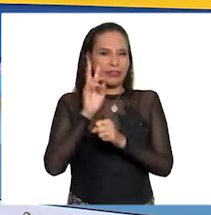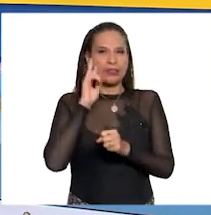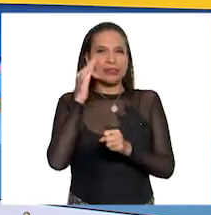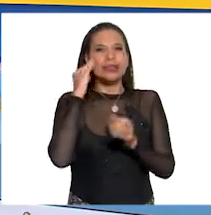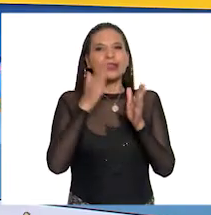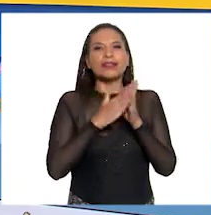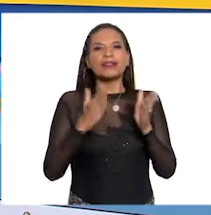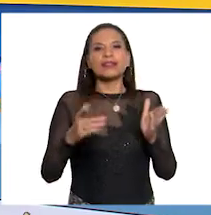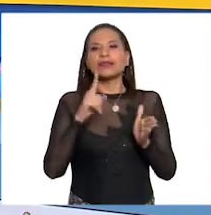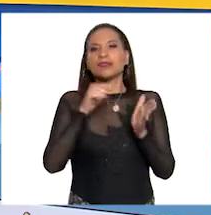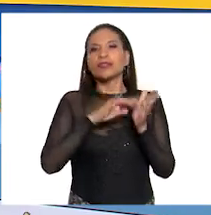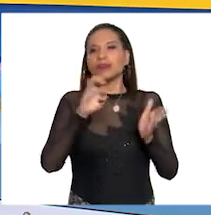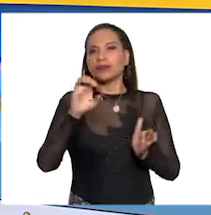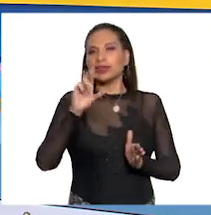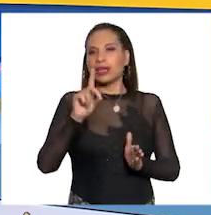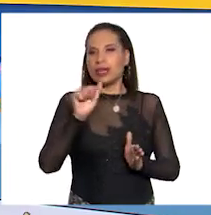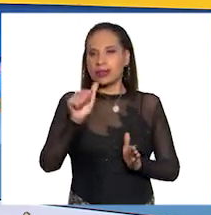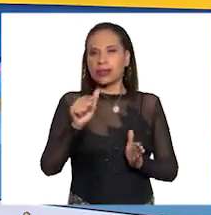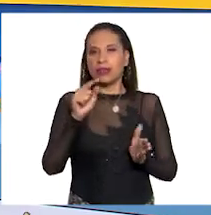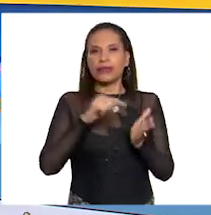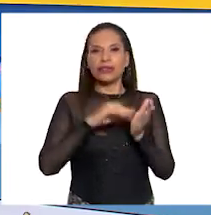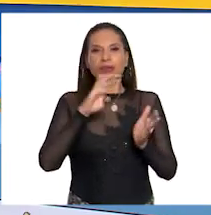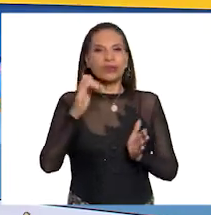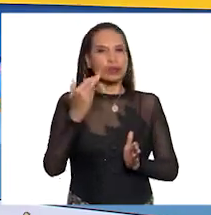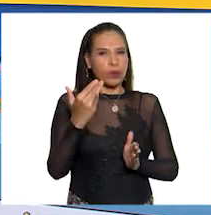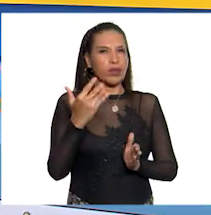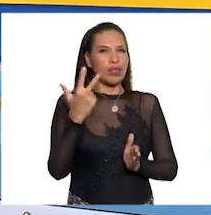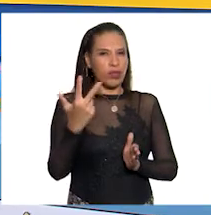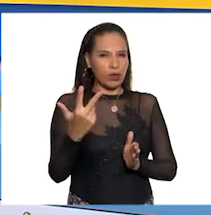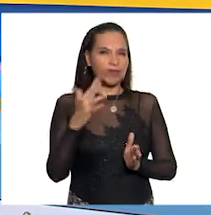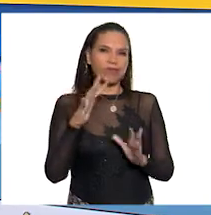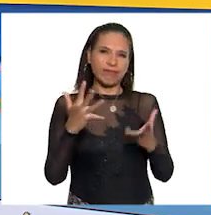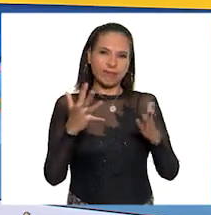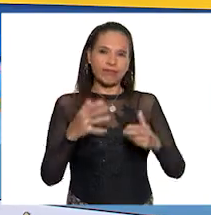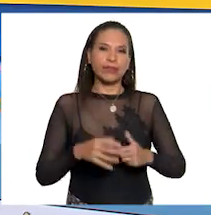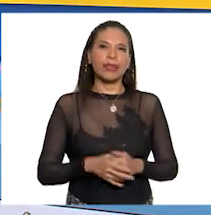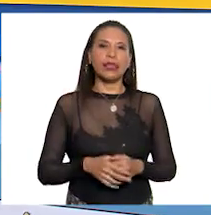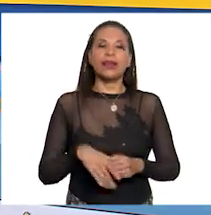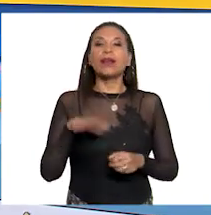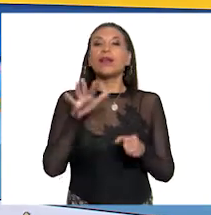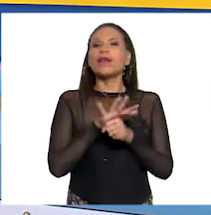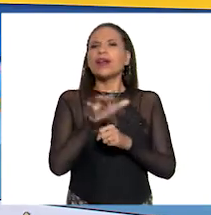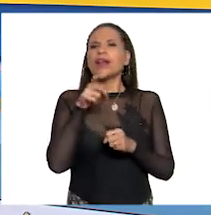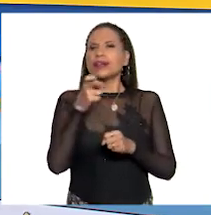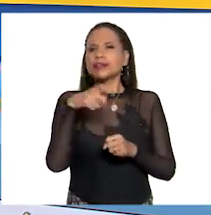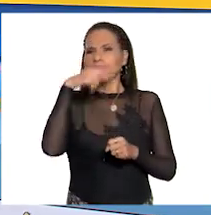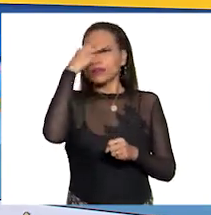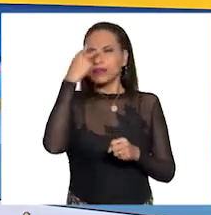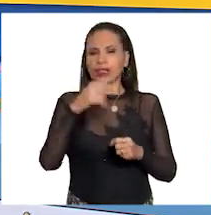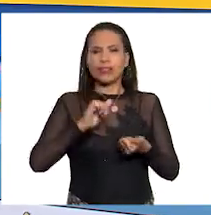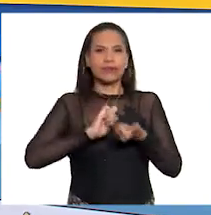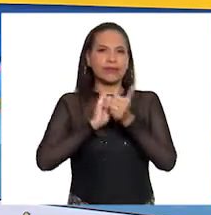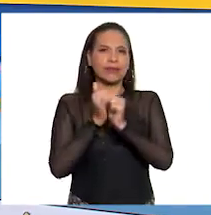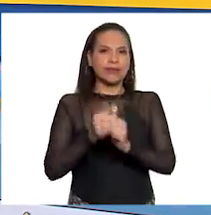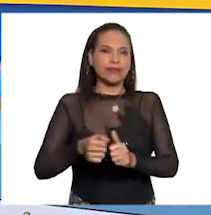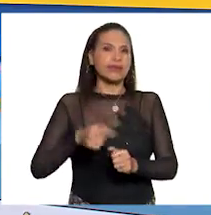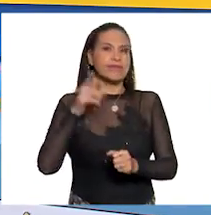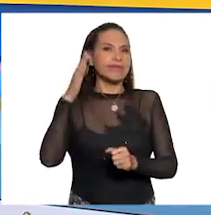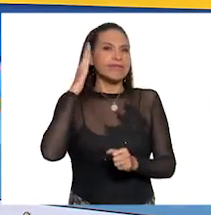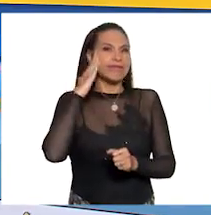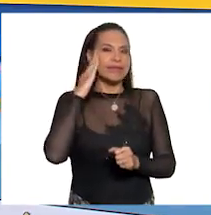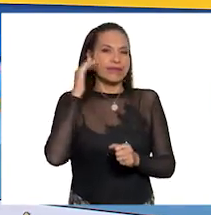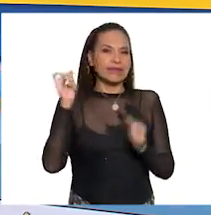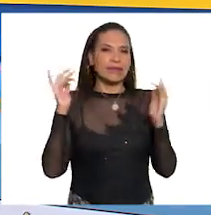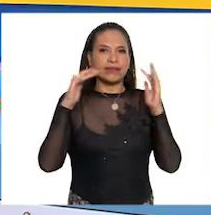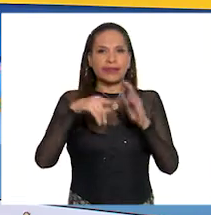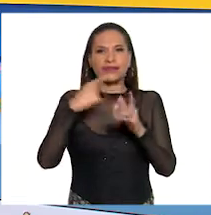que fue de 1936 a 1958 más o menos, en el cual México se convirtió en el principal